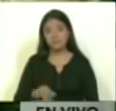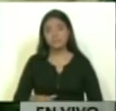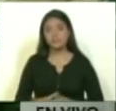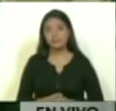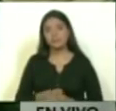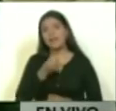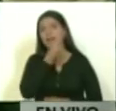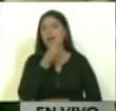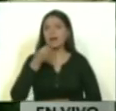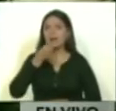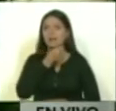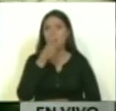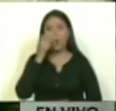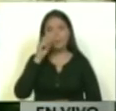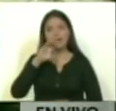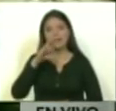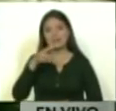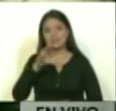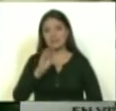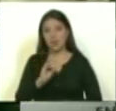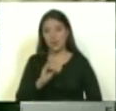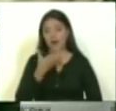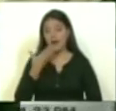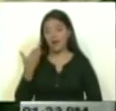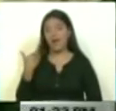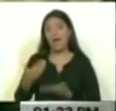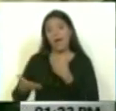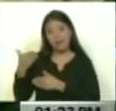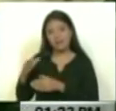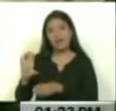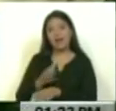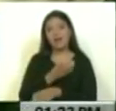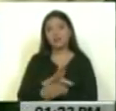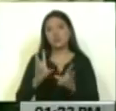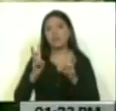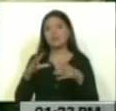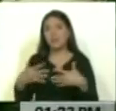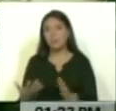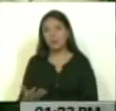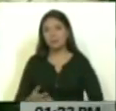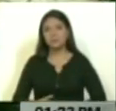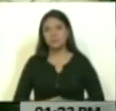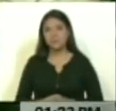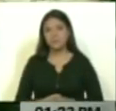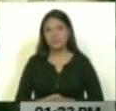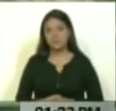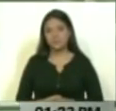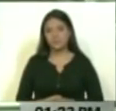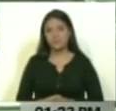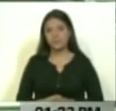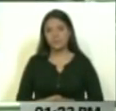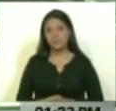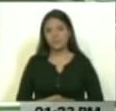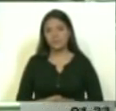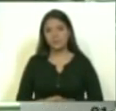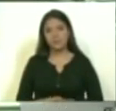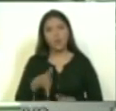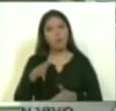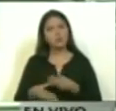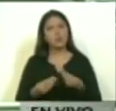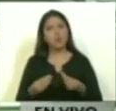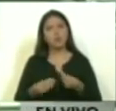supuesto, el gran Cheo Feliciano. Y hace rato escuchamos ese tema, un clásico, por supuesto, de Joe Cuba, Oye Cómo Va, grabado en